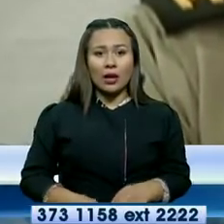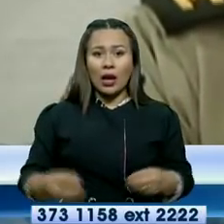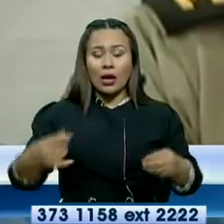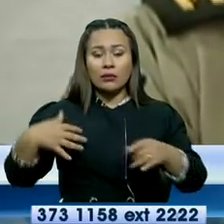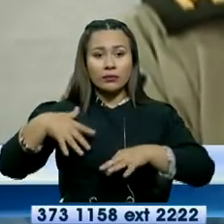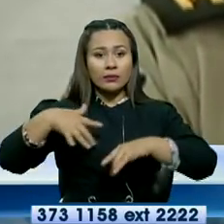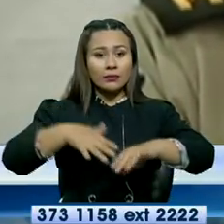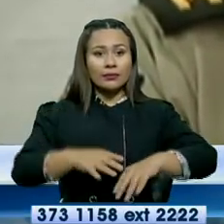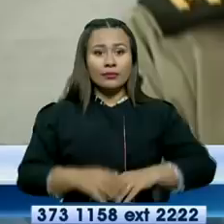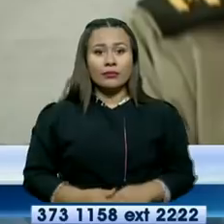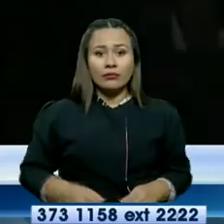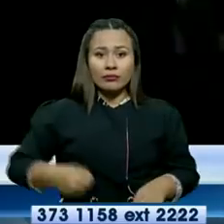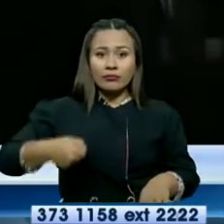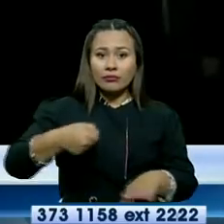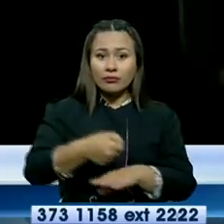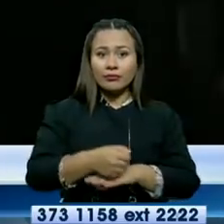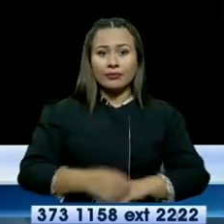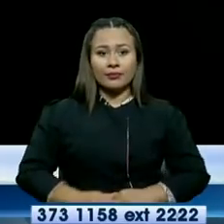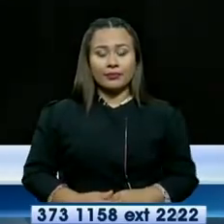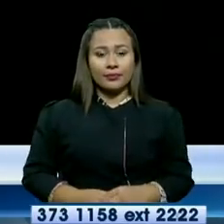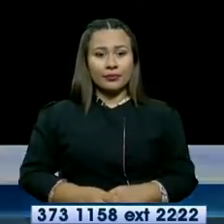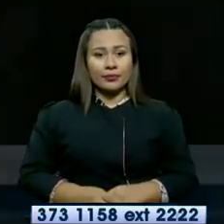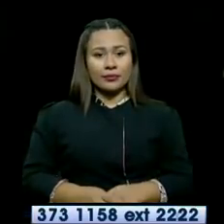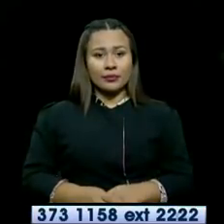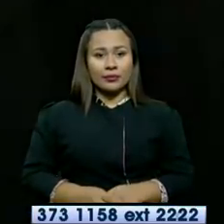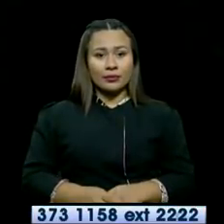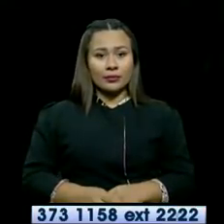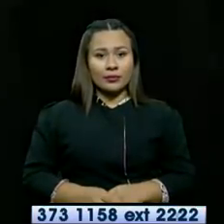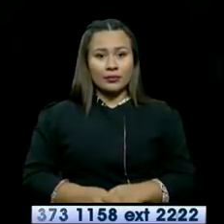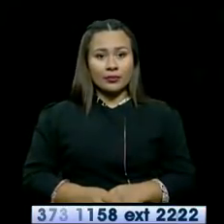manifestaciones criminales.